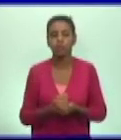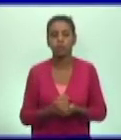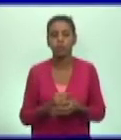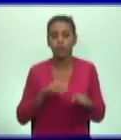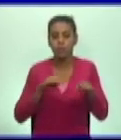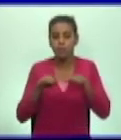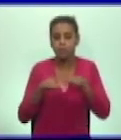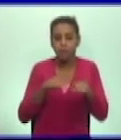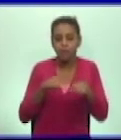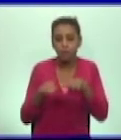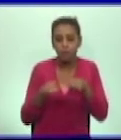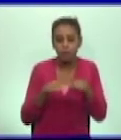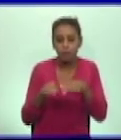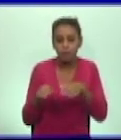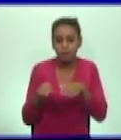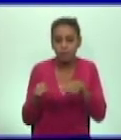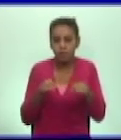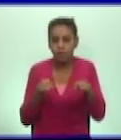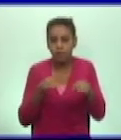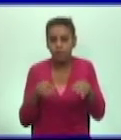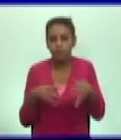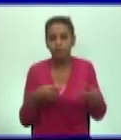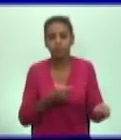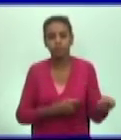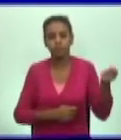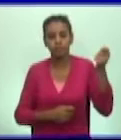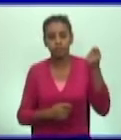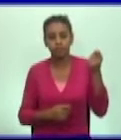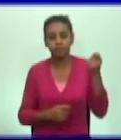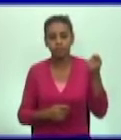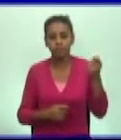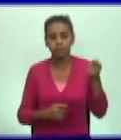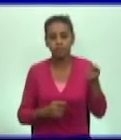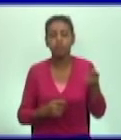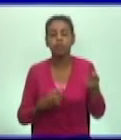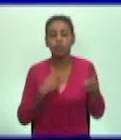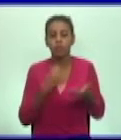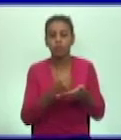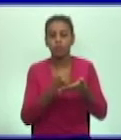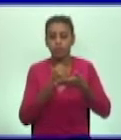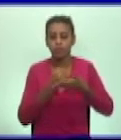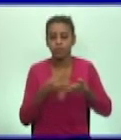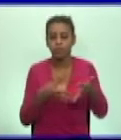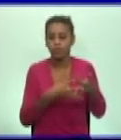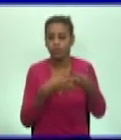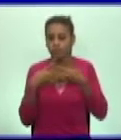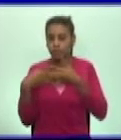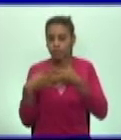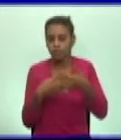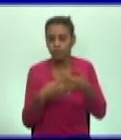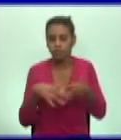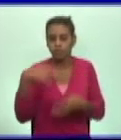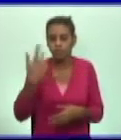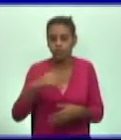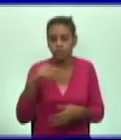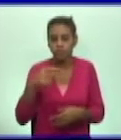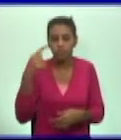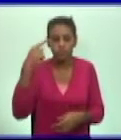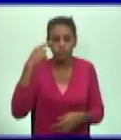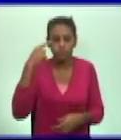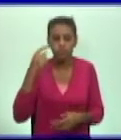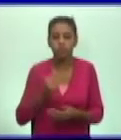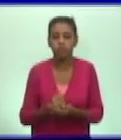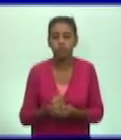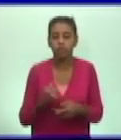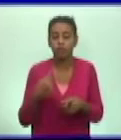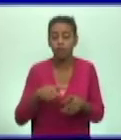un ejército para que también pudiera defender esos intereses. Y un elemento característico e importante también, que se va a adueñar de todos los recursos